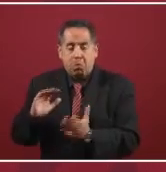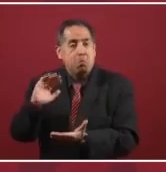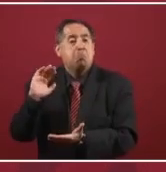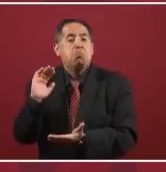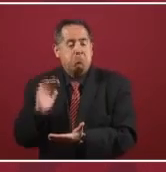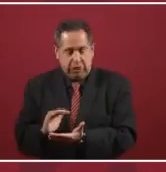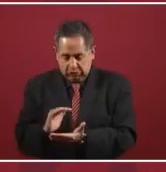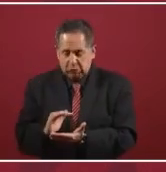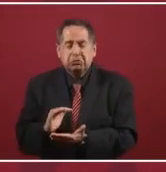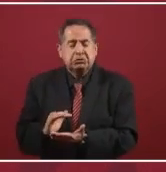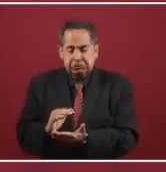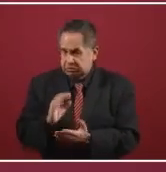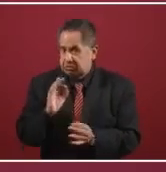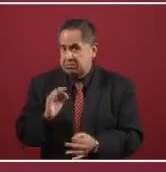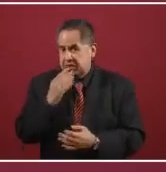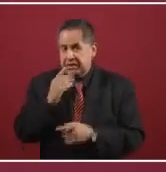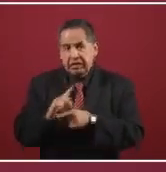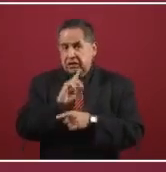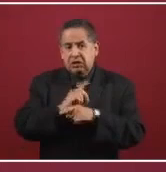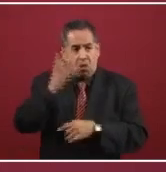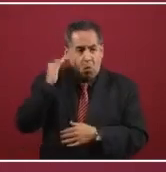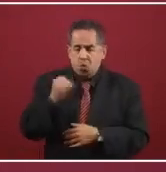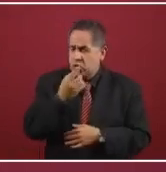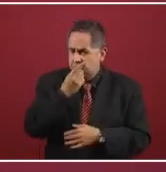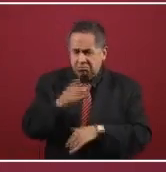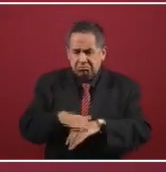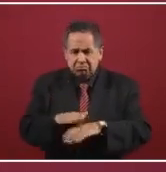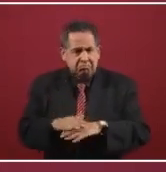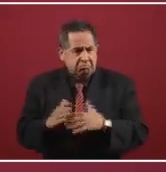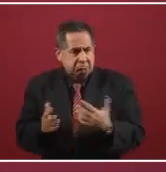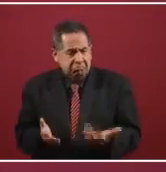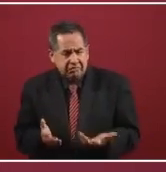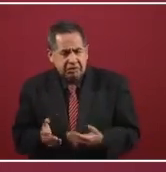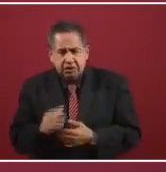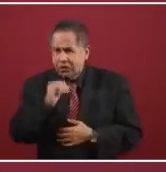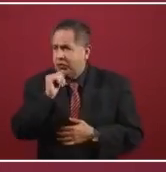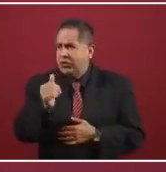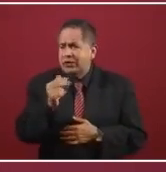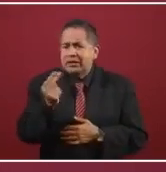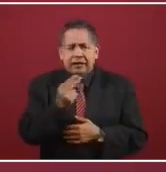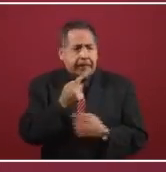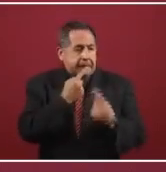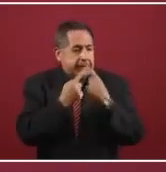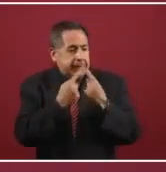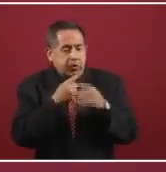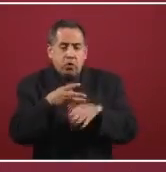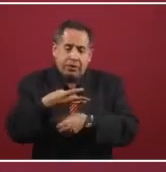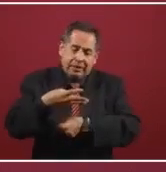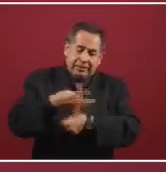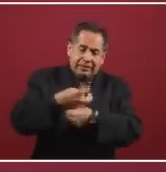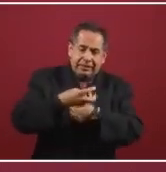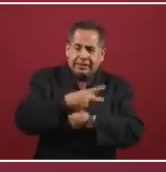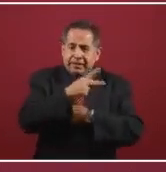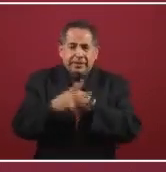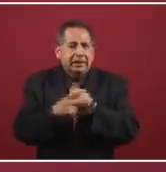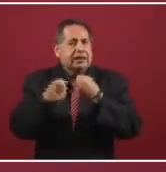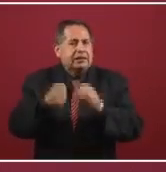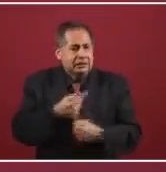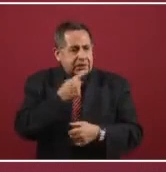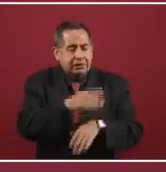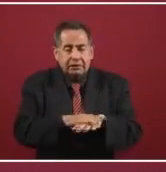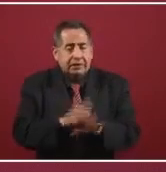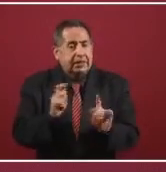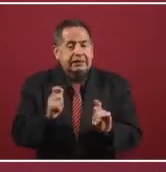había dicho desde junio, y por lo tanto, pues no hay ningún, no hubo discusión sobre el tercer país seguro, que, insisto, es